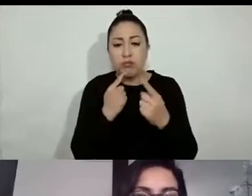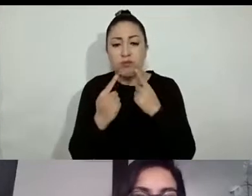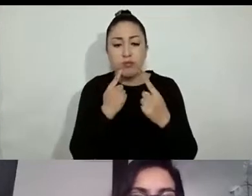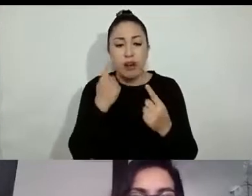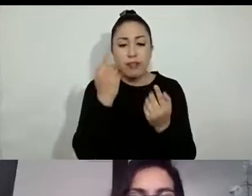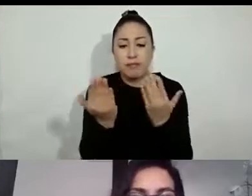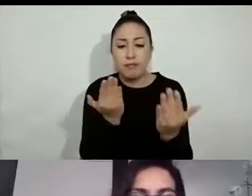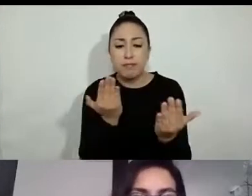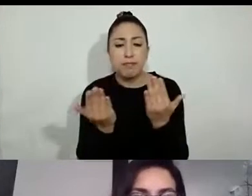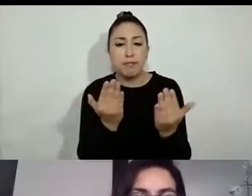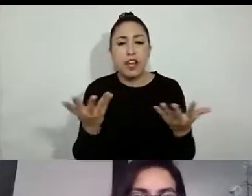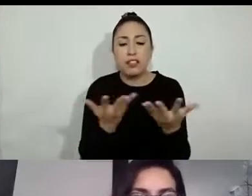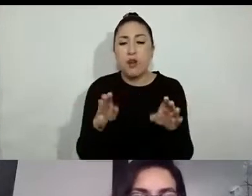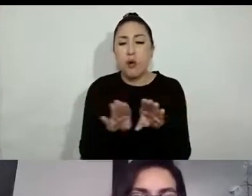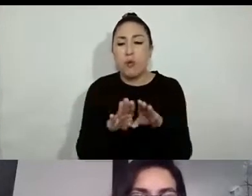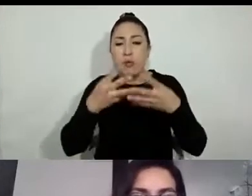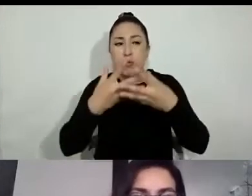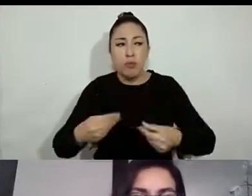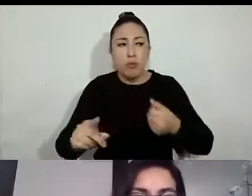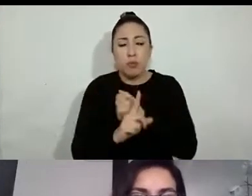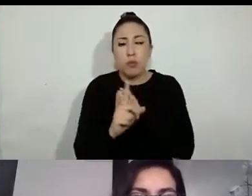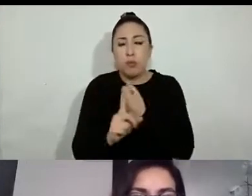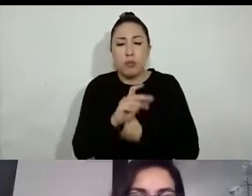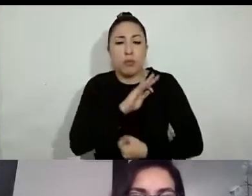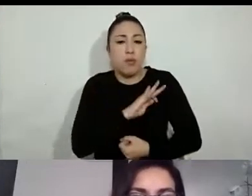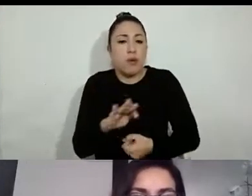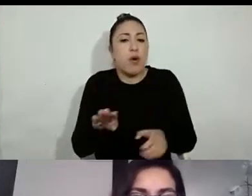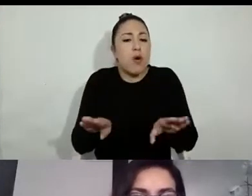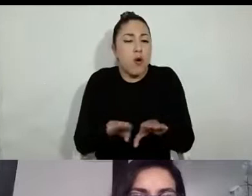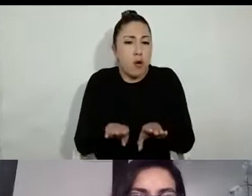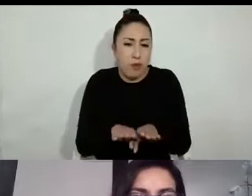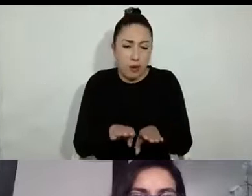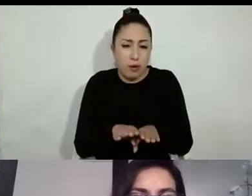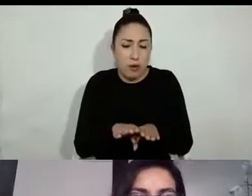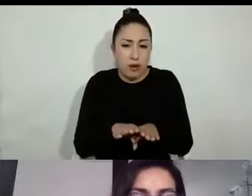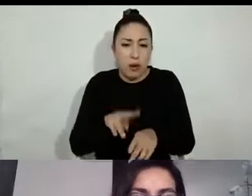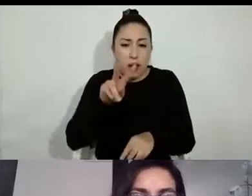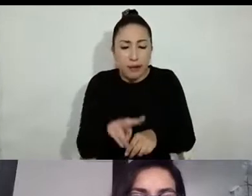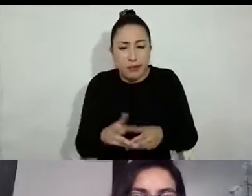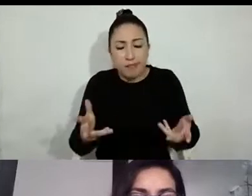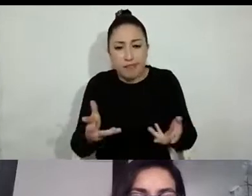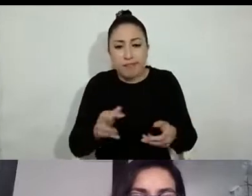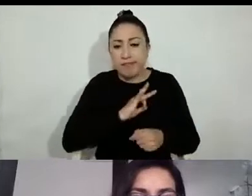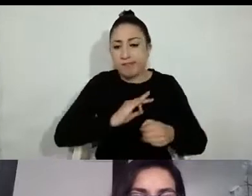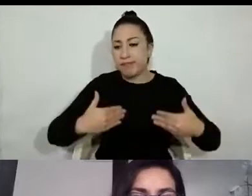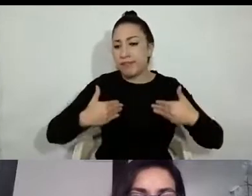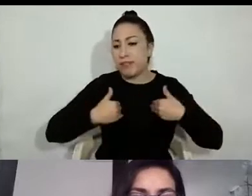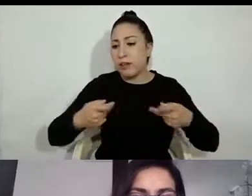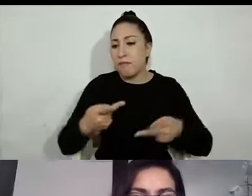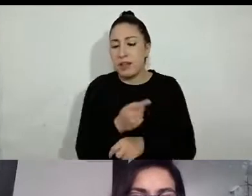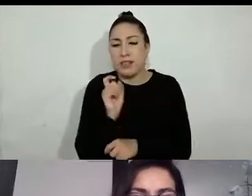soltura que nos permite adentrarnos en los problemas, en